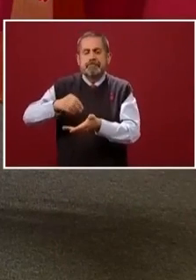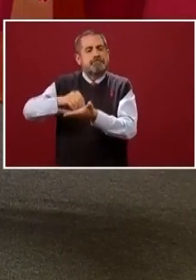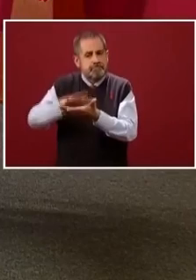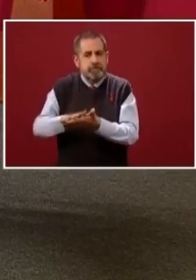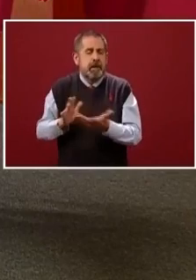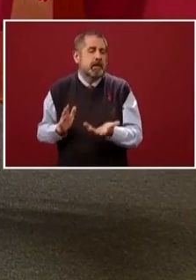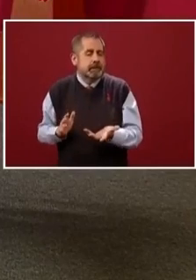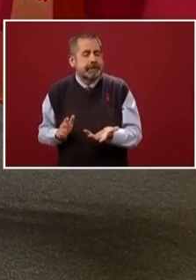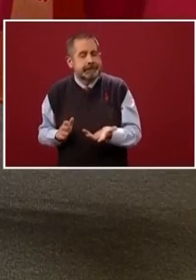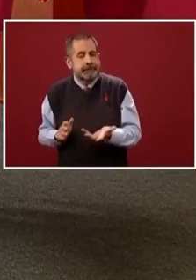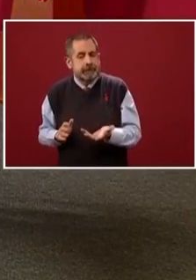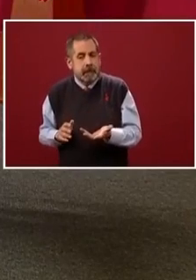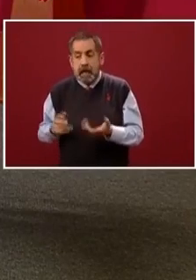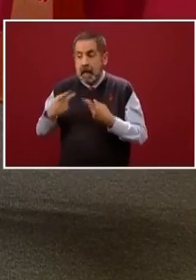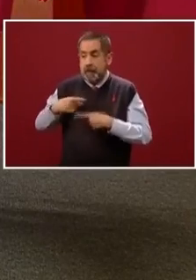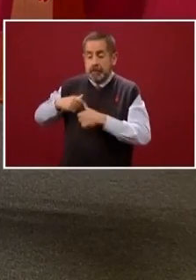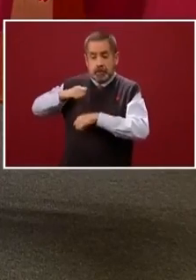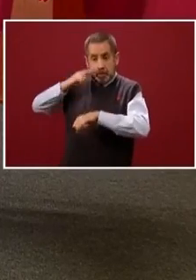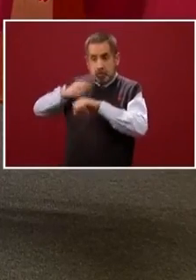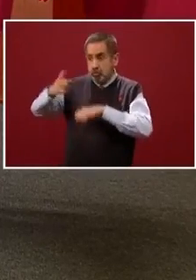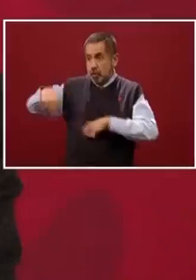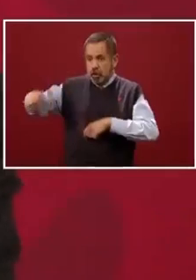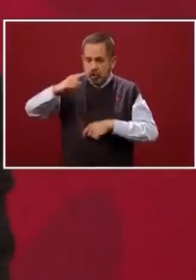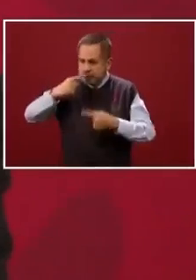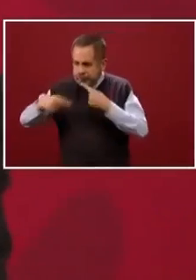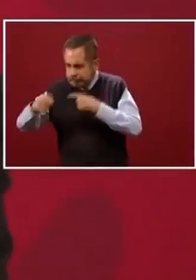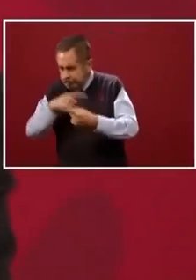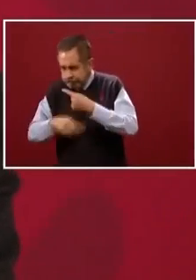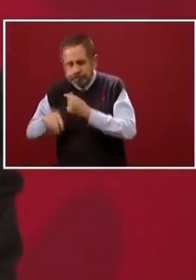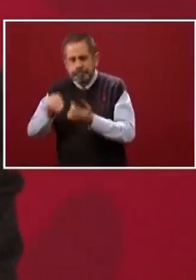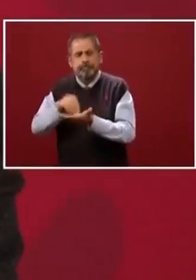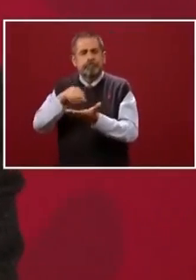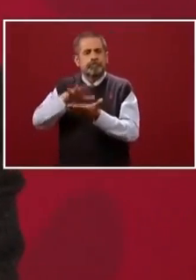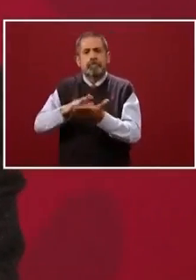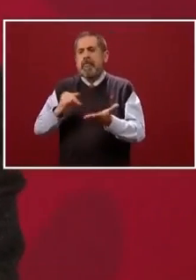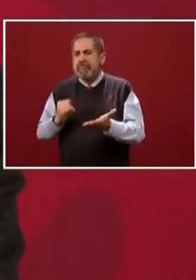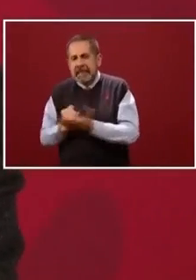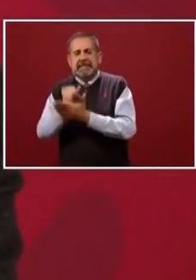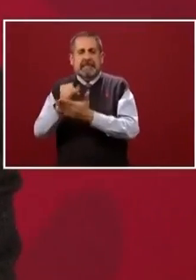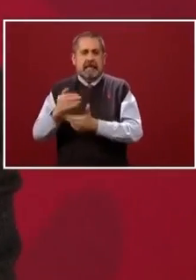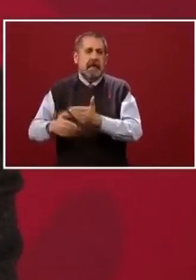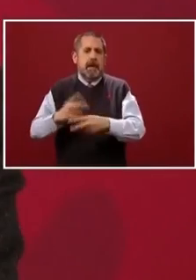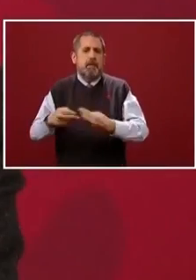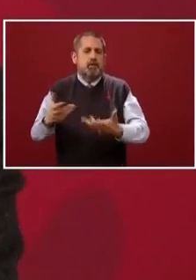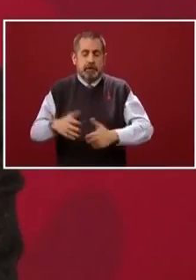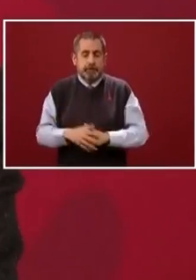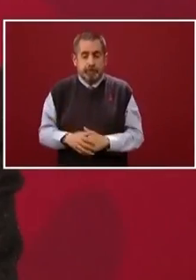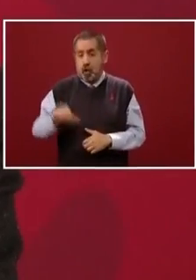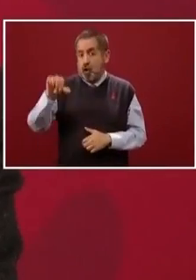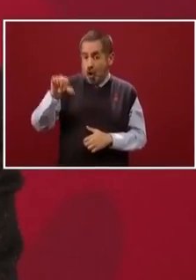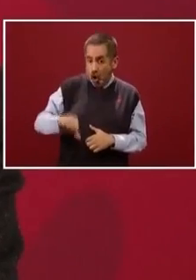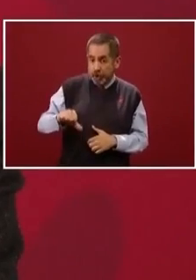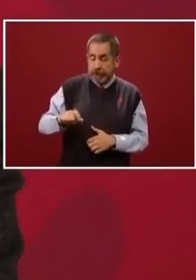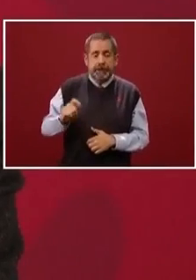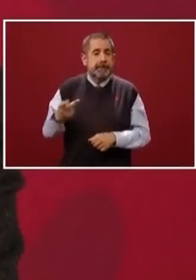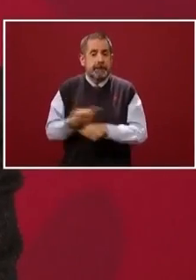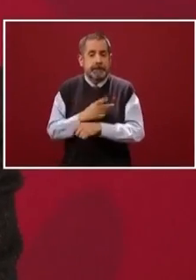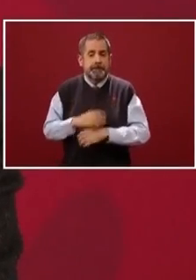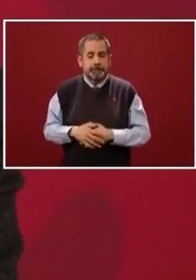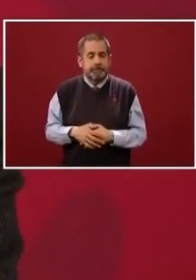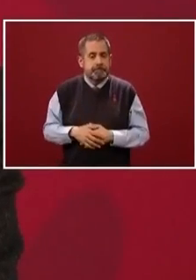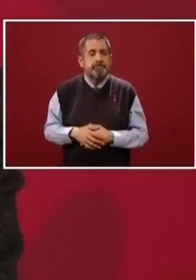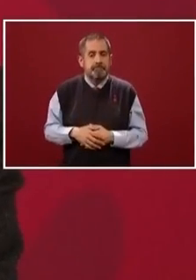es decir, las personas titulares de los ramos, de las secretarías de Estado. Hoy, sin embargo,